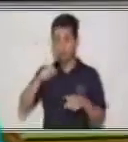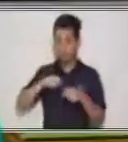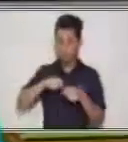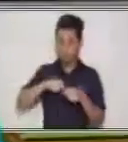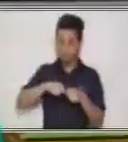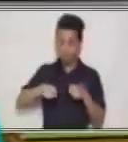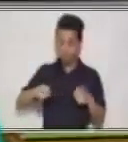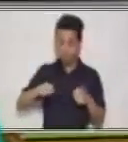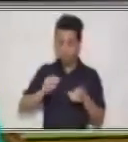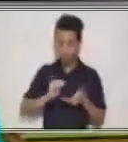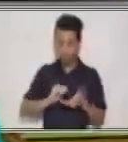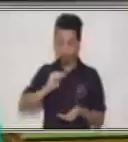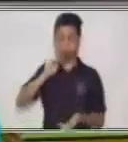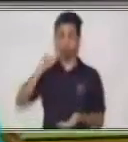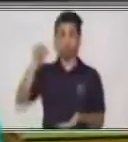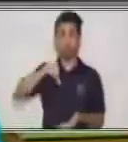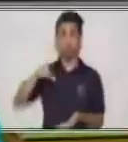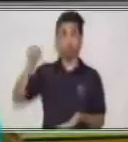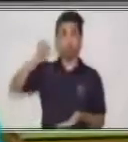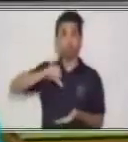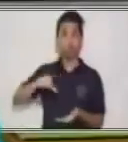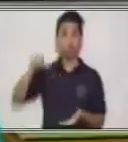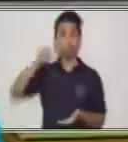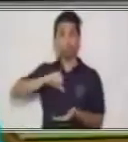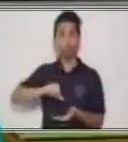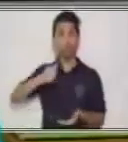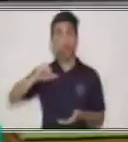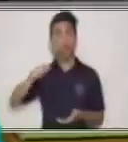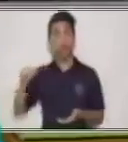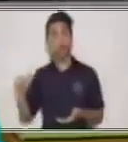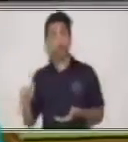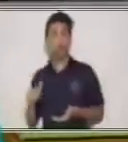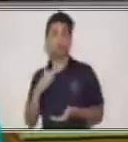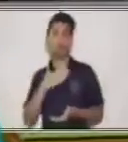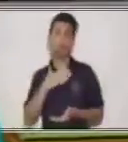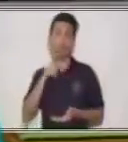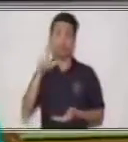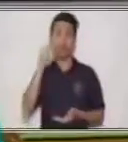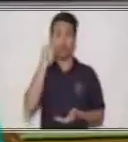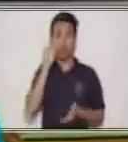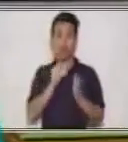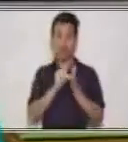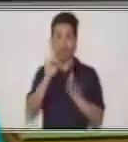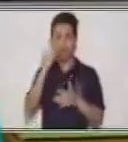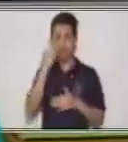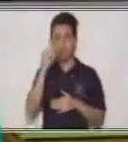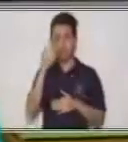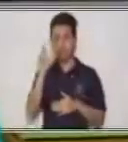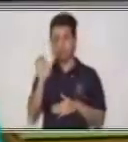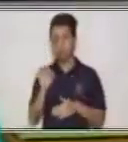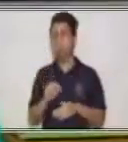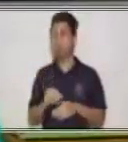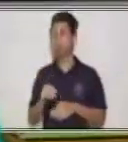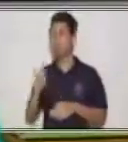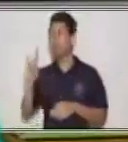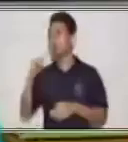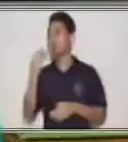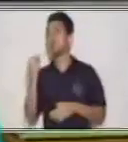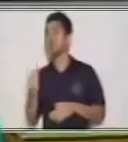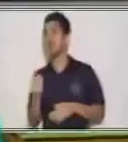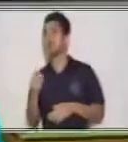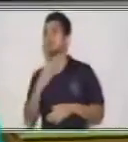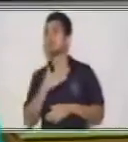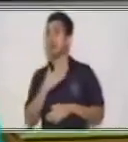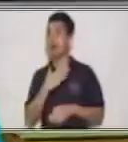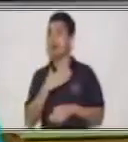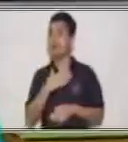que hay en un recipiente. Su unidad, como ya dijimos, es el litro. Acá tenemos la foto de otra pecera. Esta pecera es